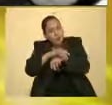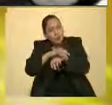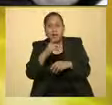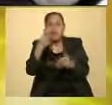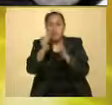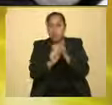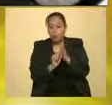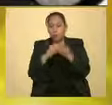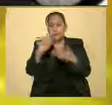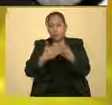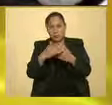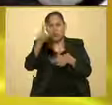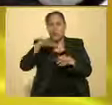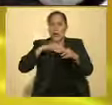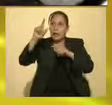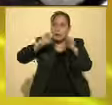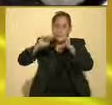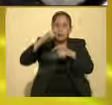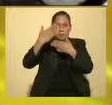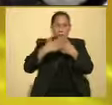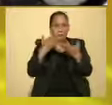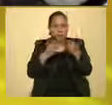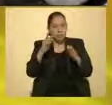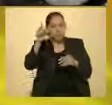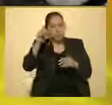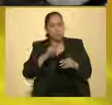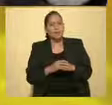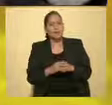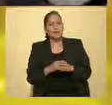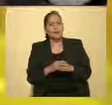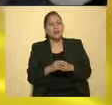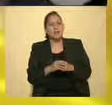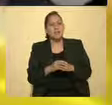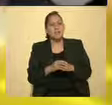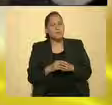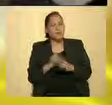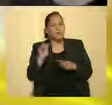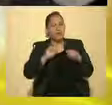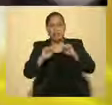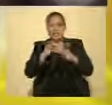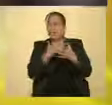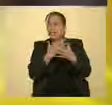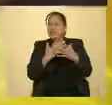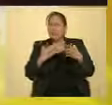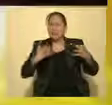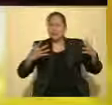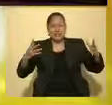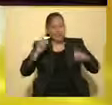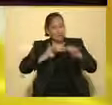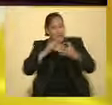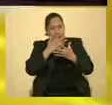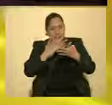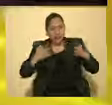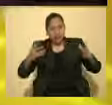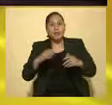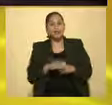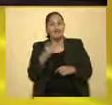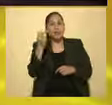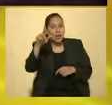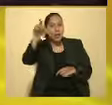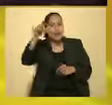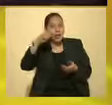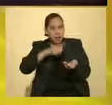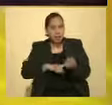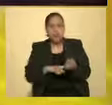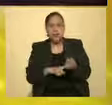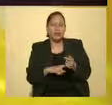decir el nombre, pero hay una tienda que se va a abrir en la cual es del tamaño gigante, es tamaño así enorme, y en la cual,